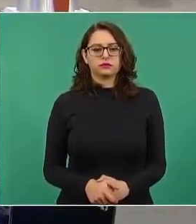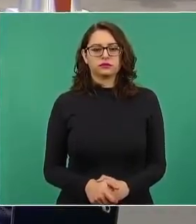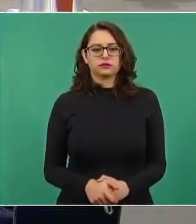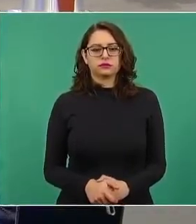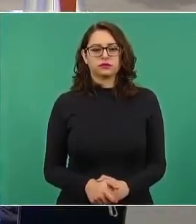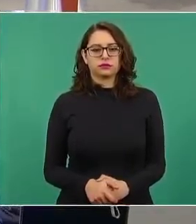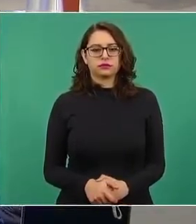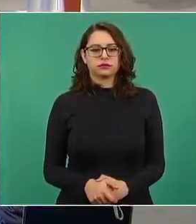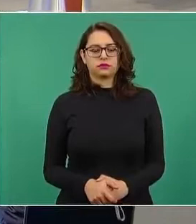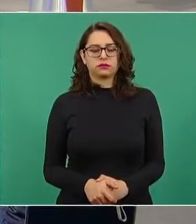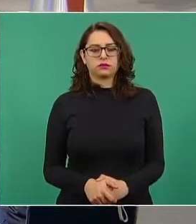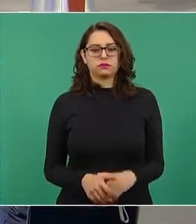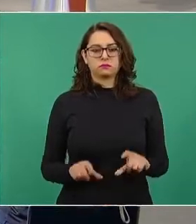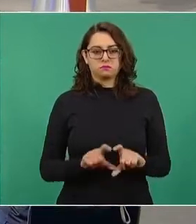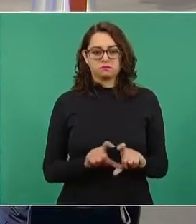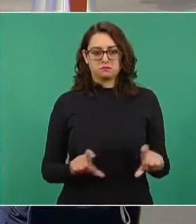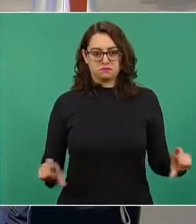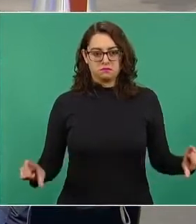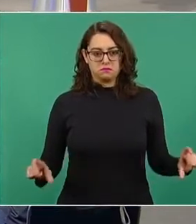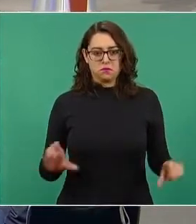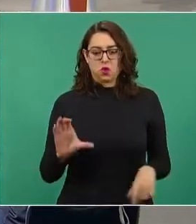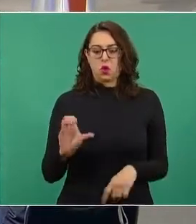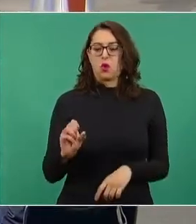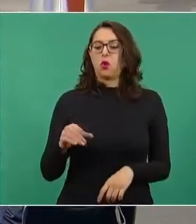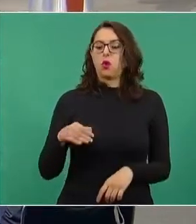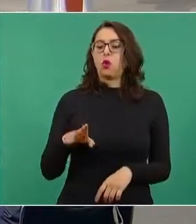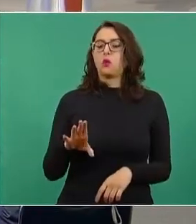Combustóleo. Sí.